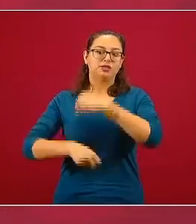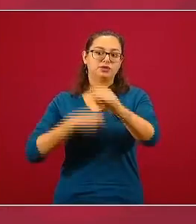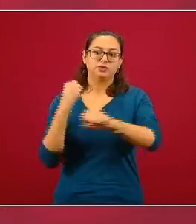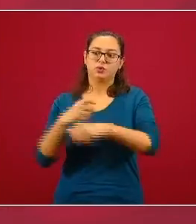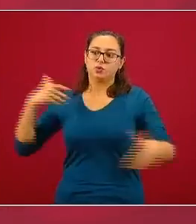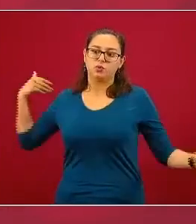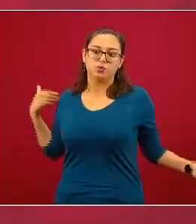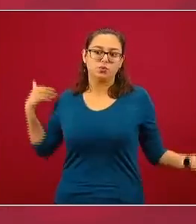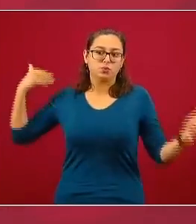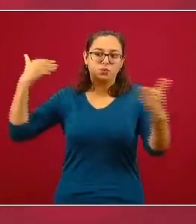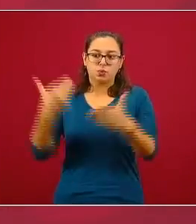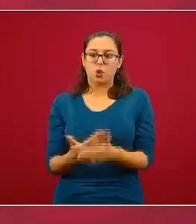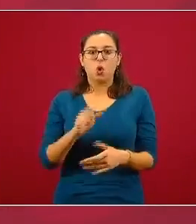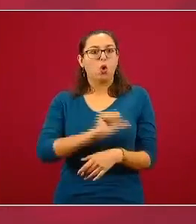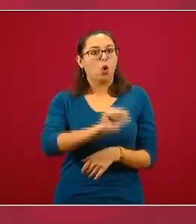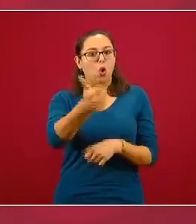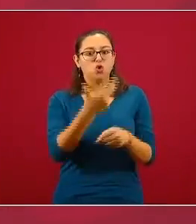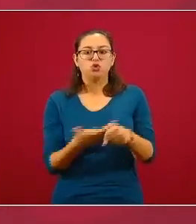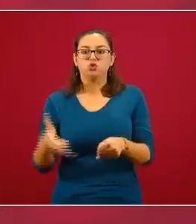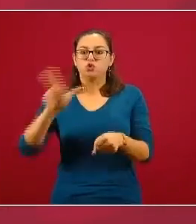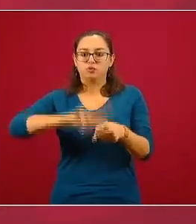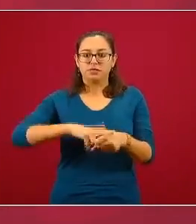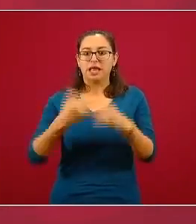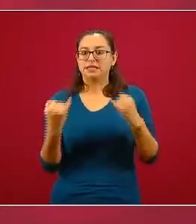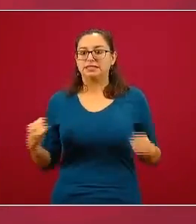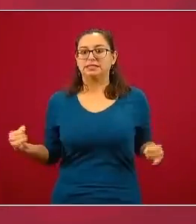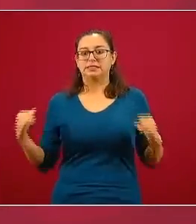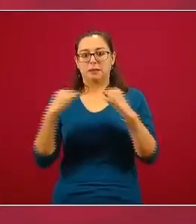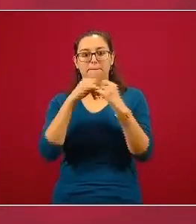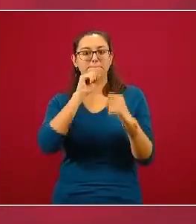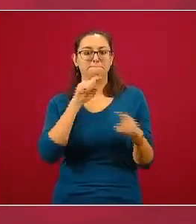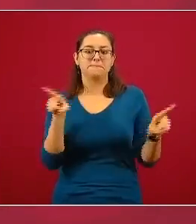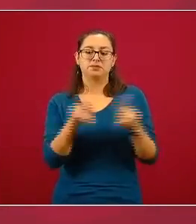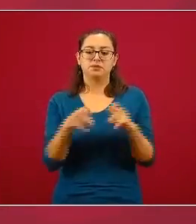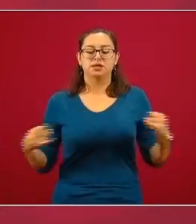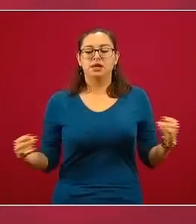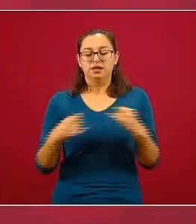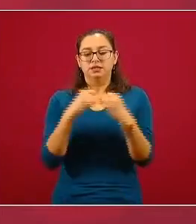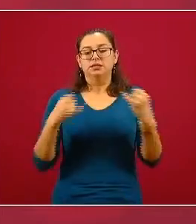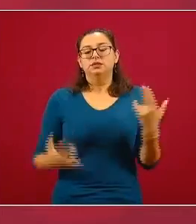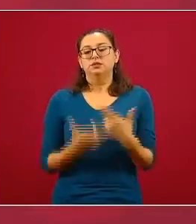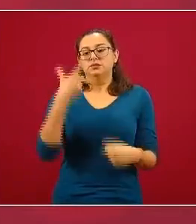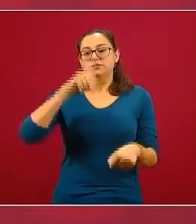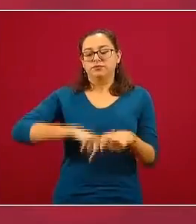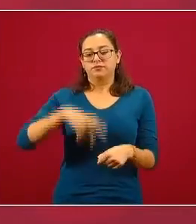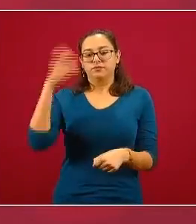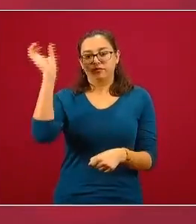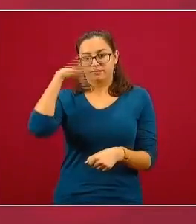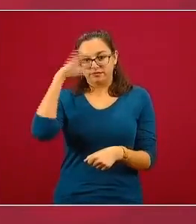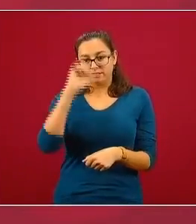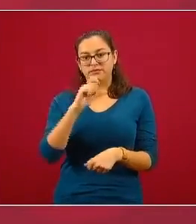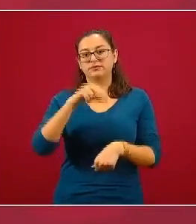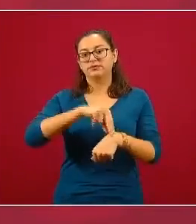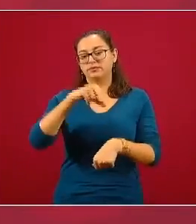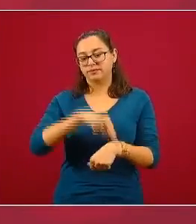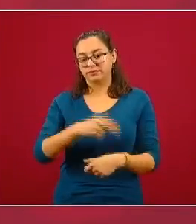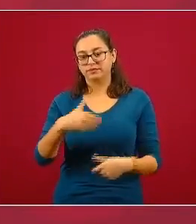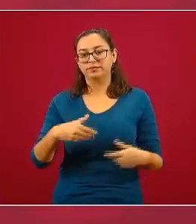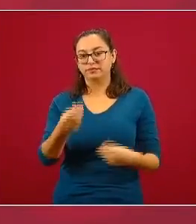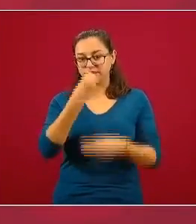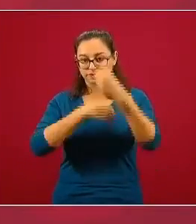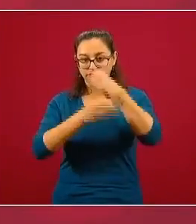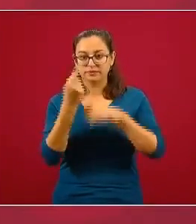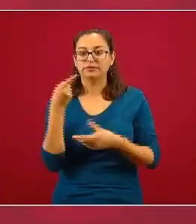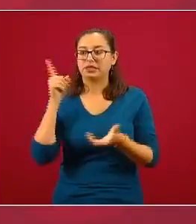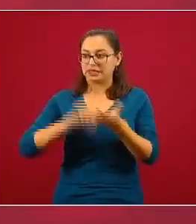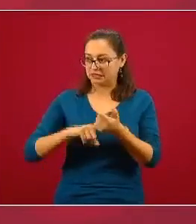surgido otros hospitales, han surgido institutos. El propio Instituto Nacional de Ciencias Médicas y Nutrición surgió del